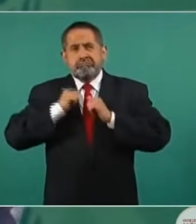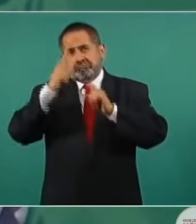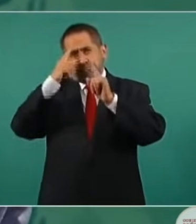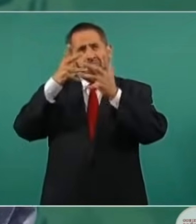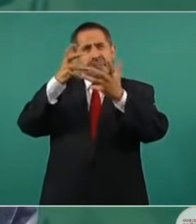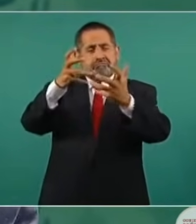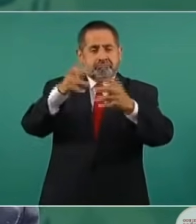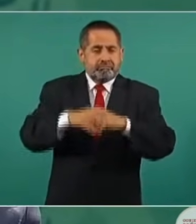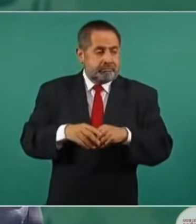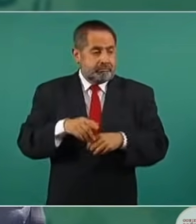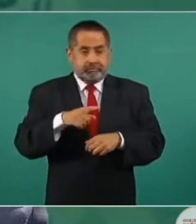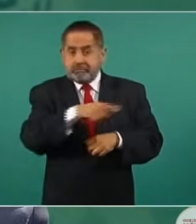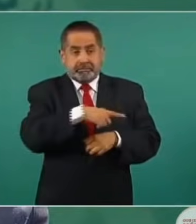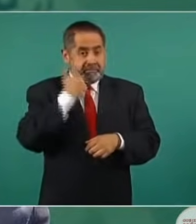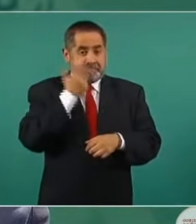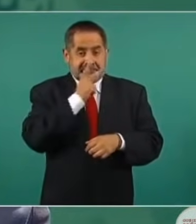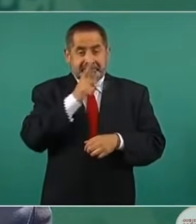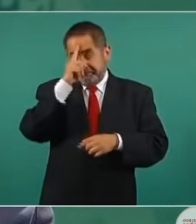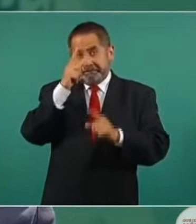aspiracionista, aunque no les guste.